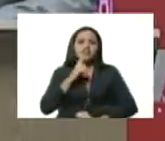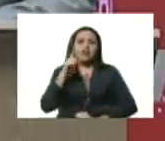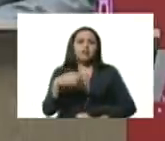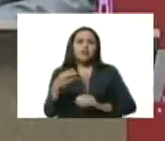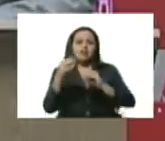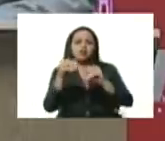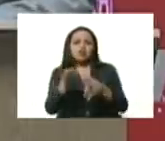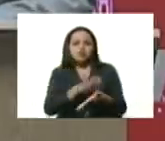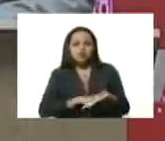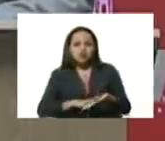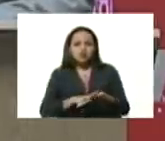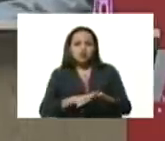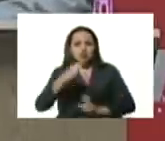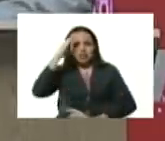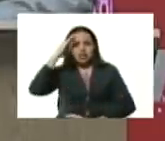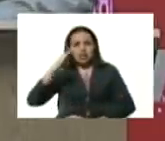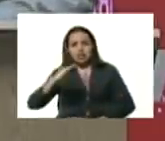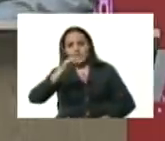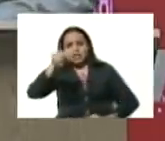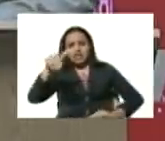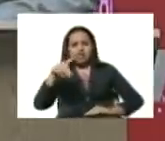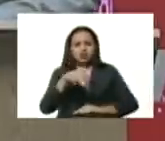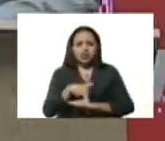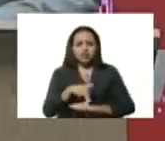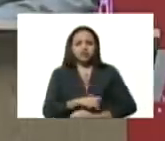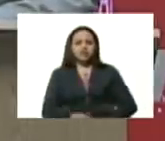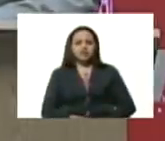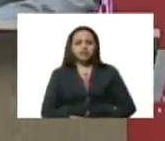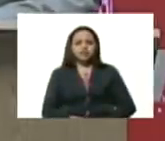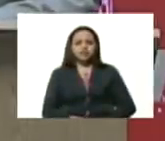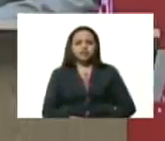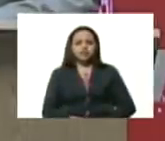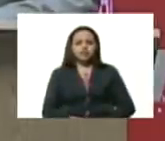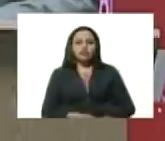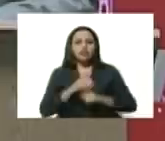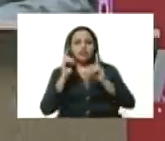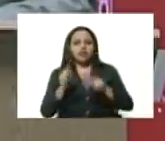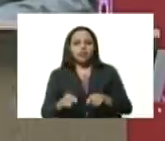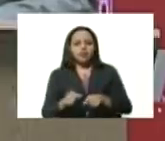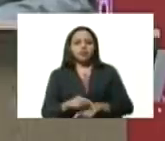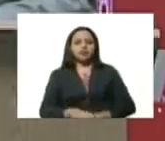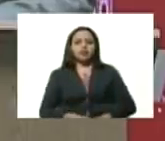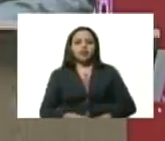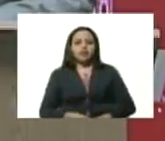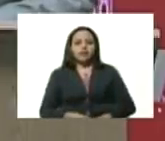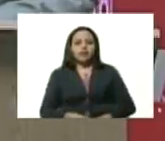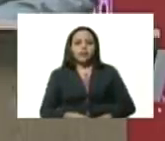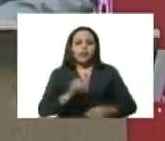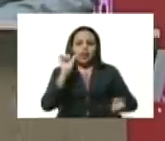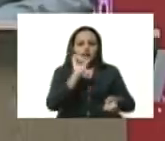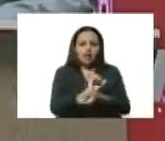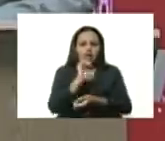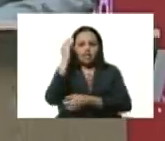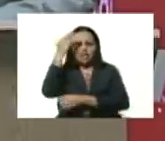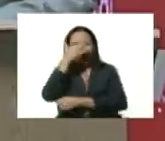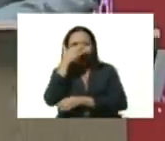disolución de la Fuerza Armada Nacional Bolivariana, autoriza la captura, el secuestro y el